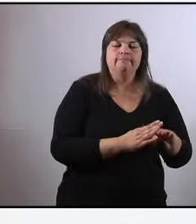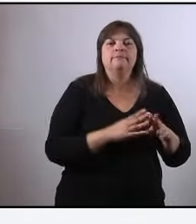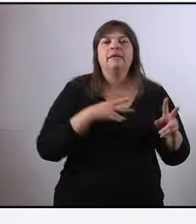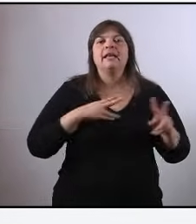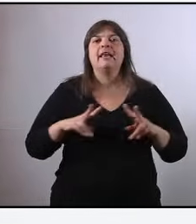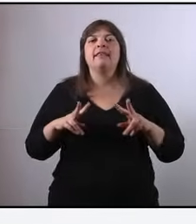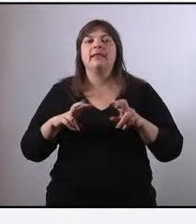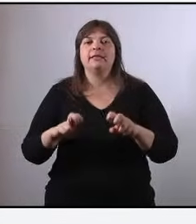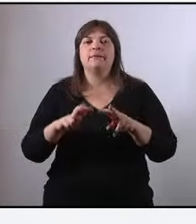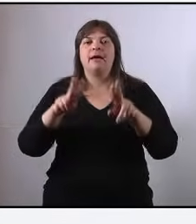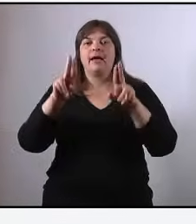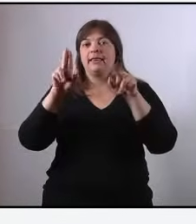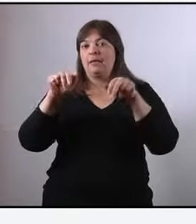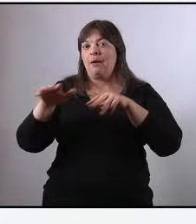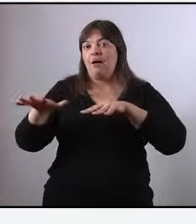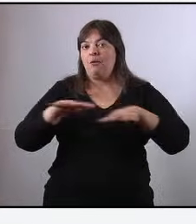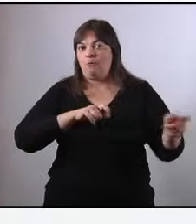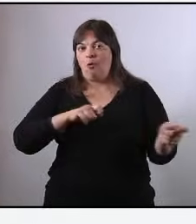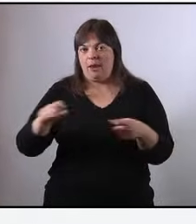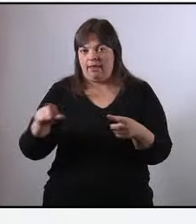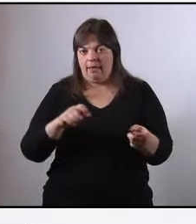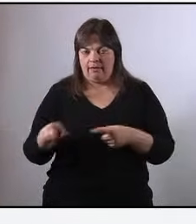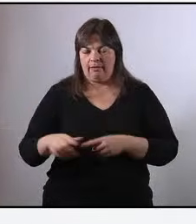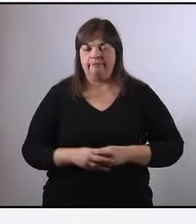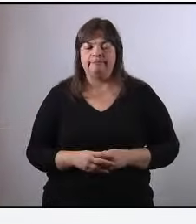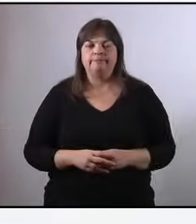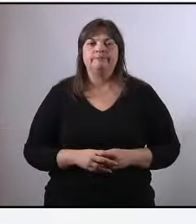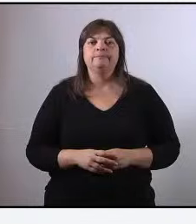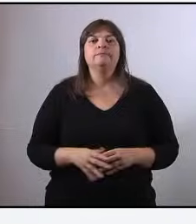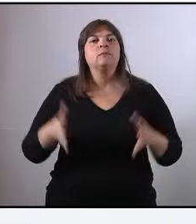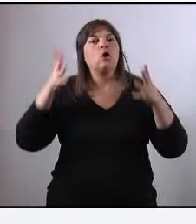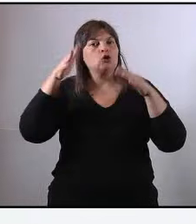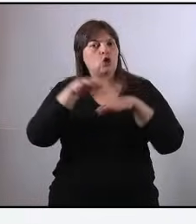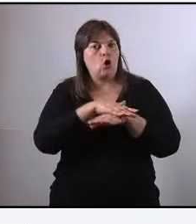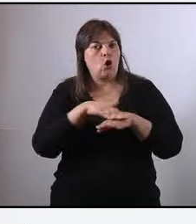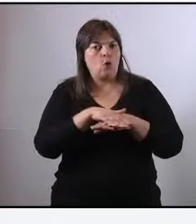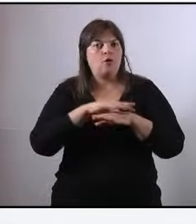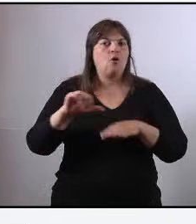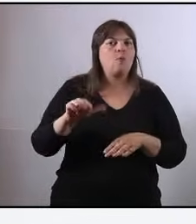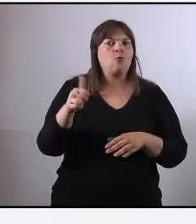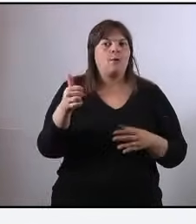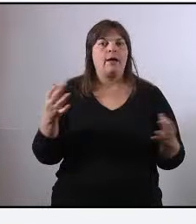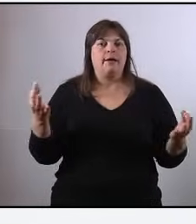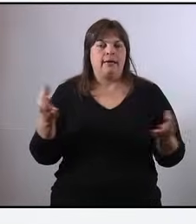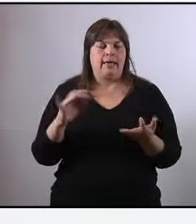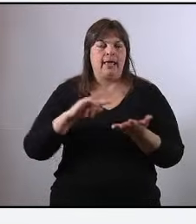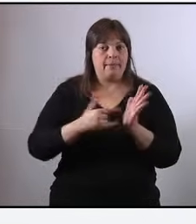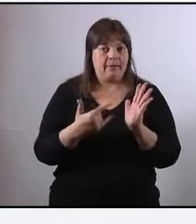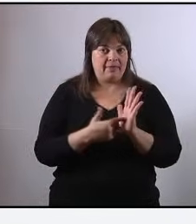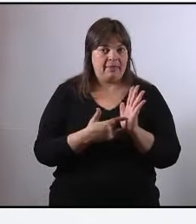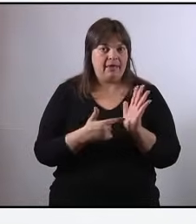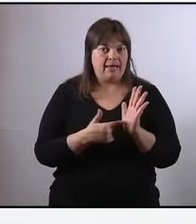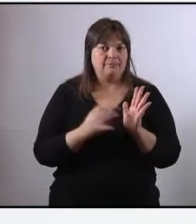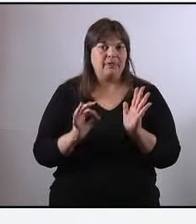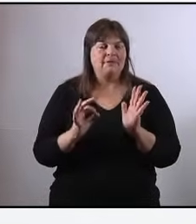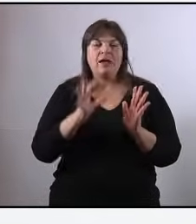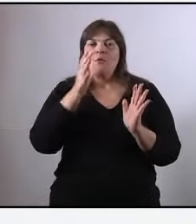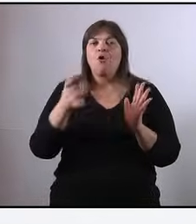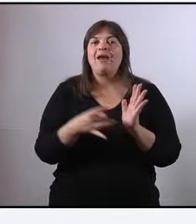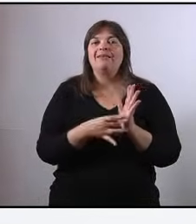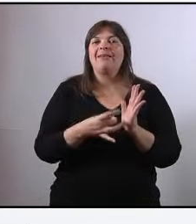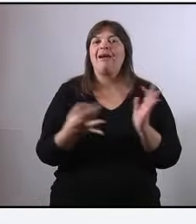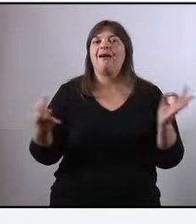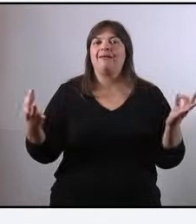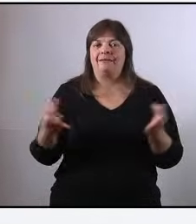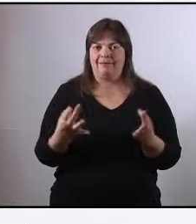iniciativa en materia de movilidad. El Consejo de Gobierno ha aprobado una medida para garantizar que los ciudadanos